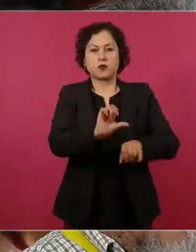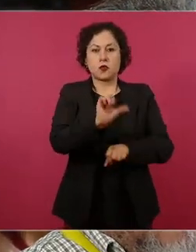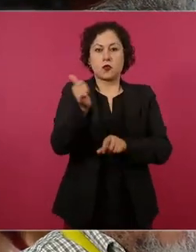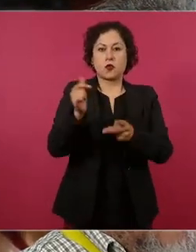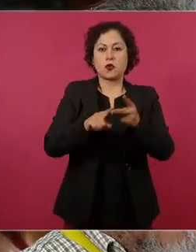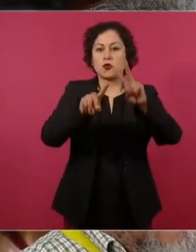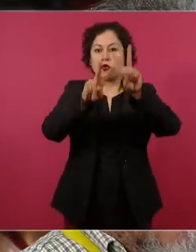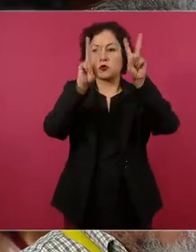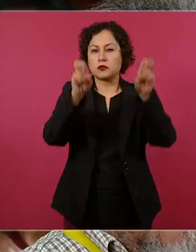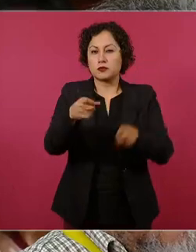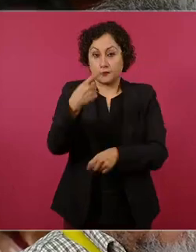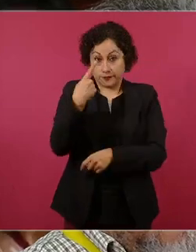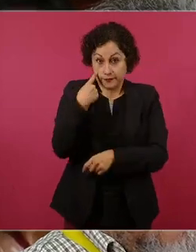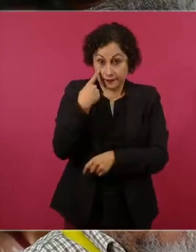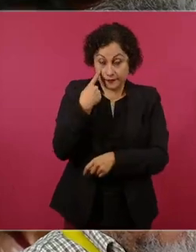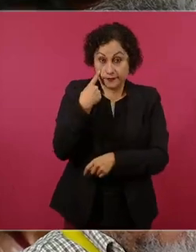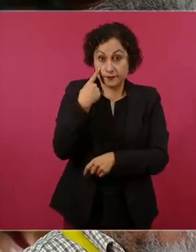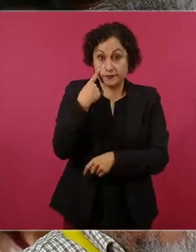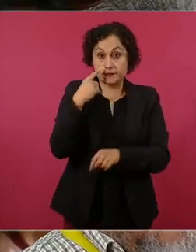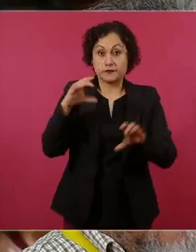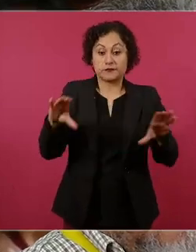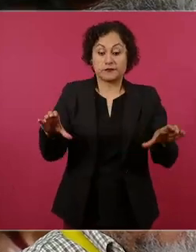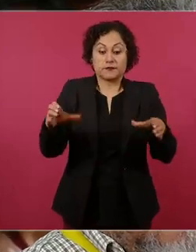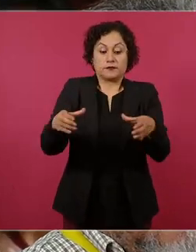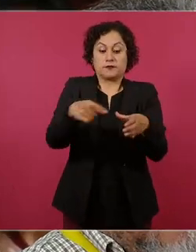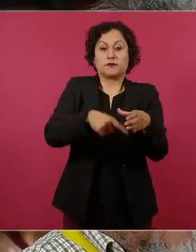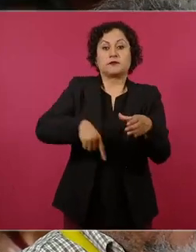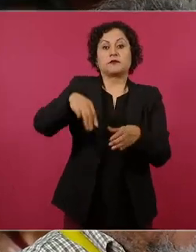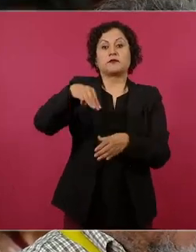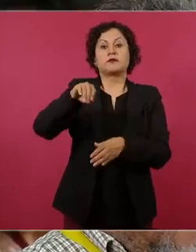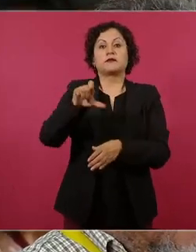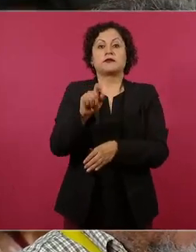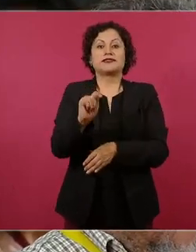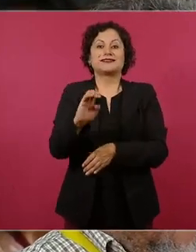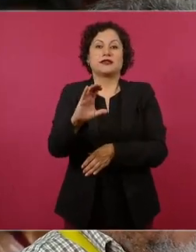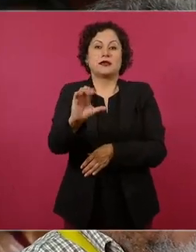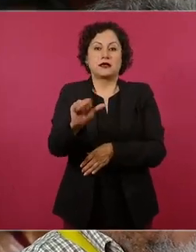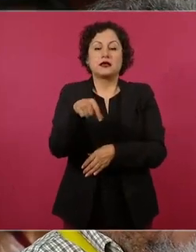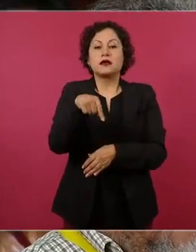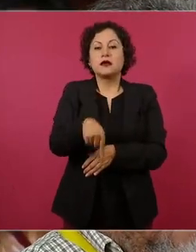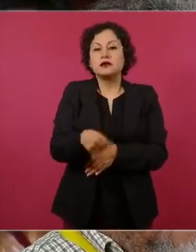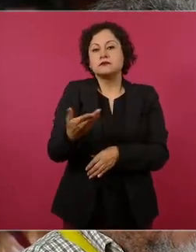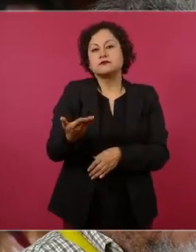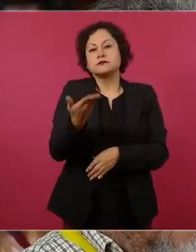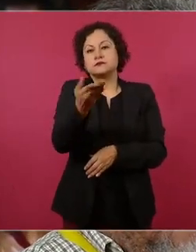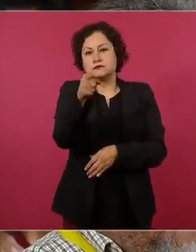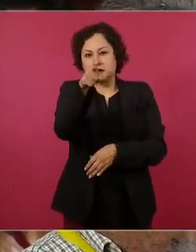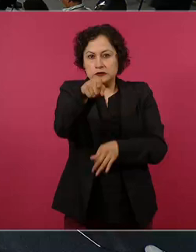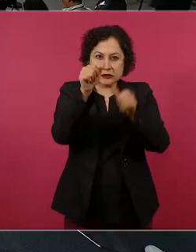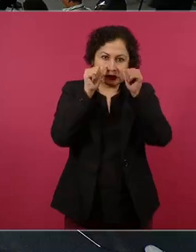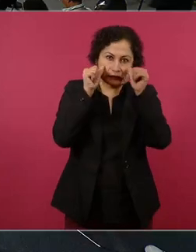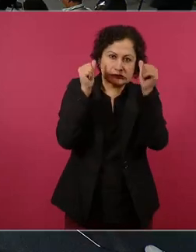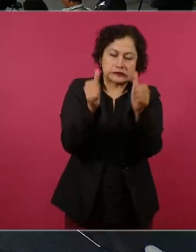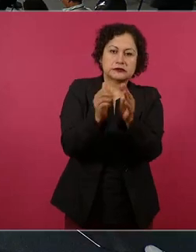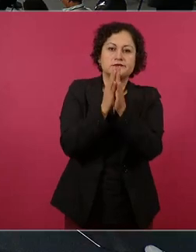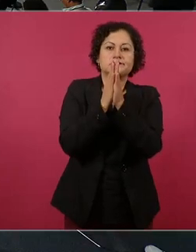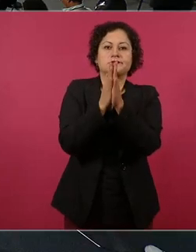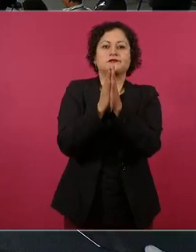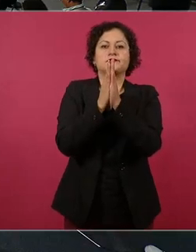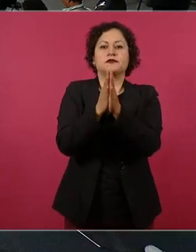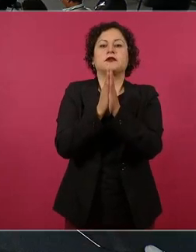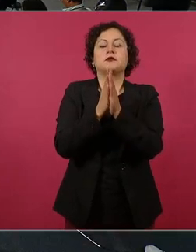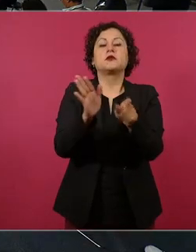de la comunidad de la comunidad mixteca le piden su valiosa intervención, presidente, ya que